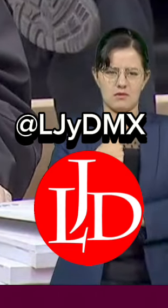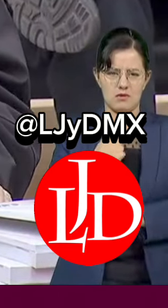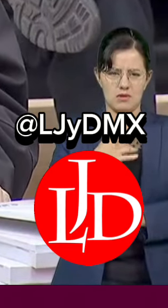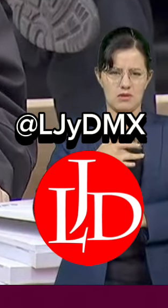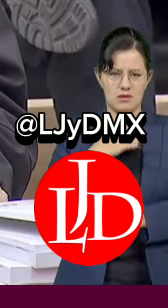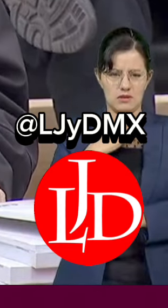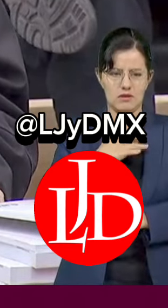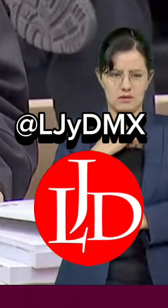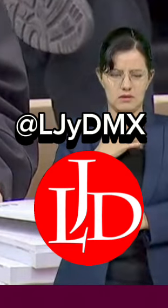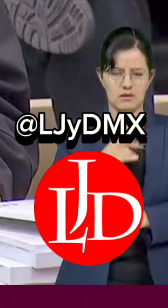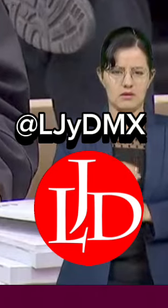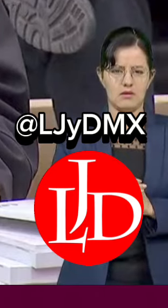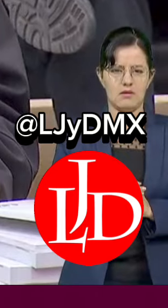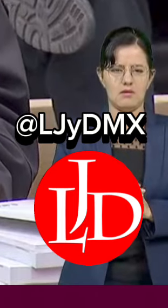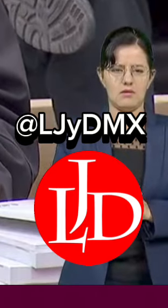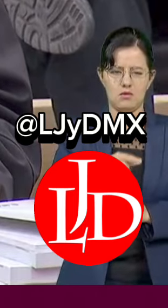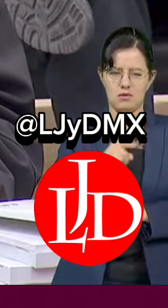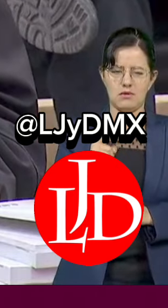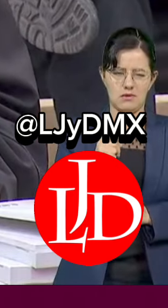si además es